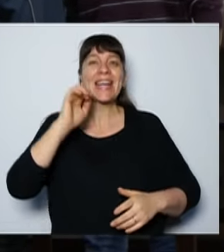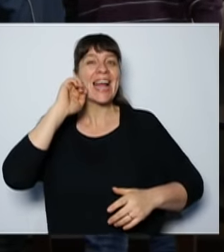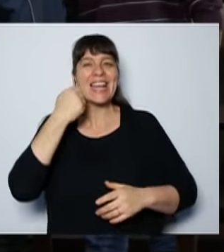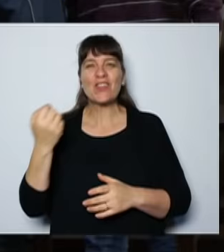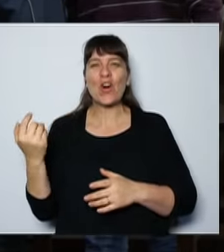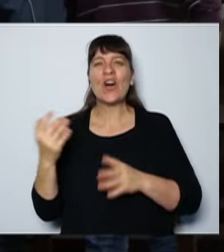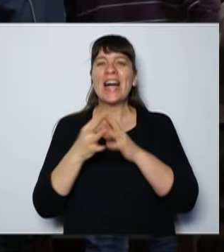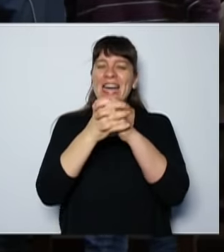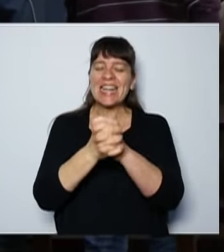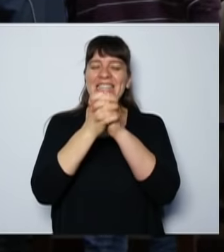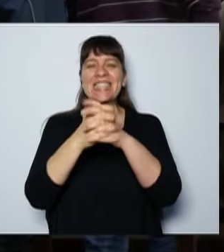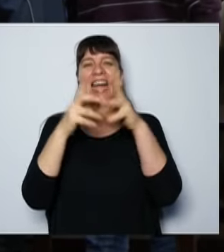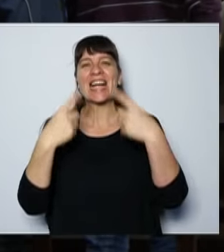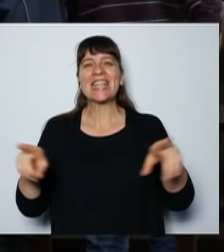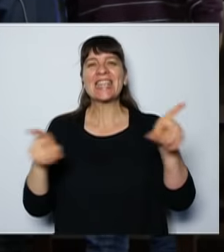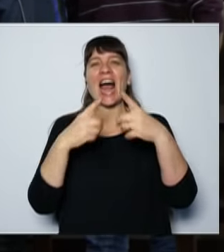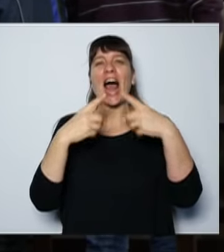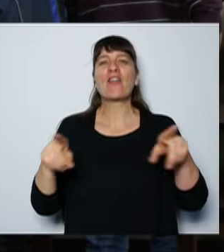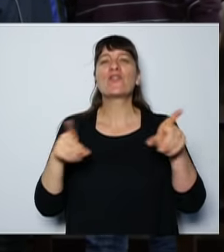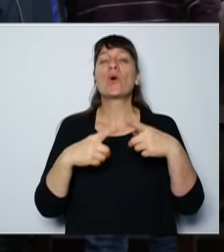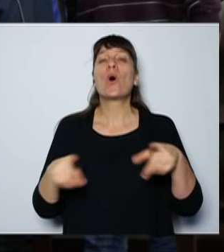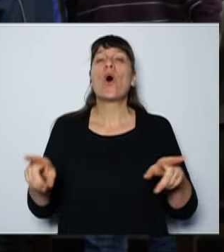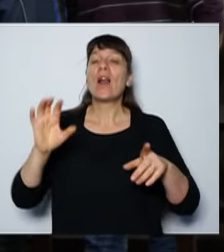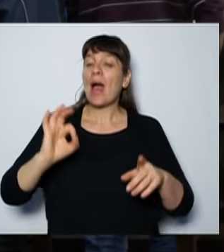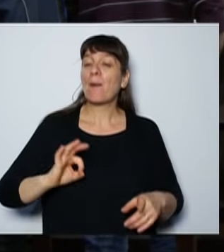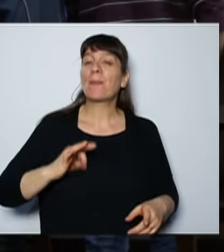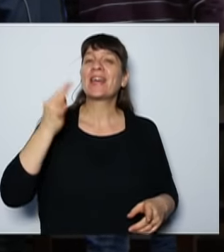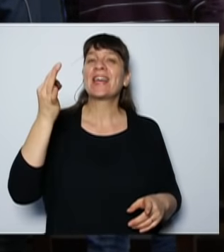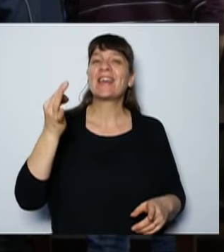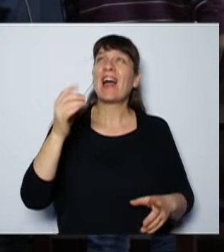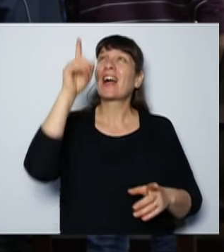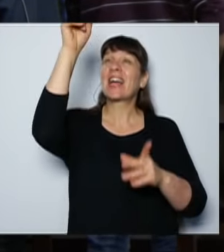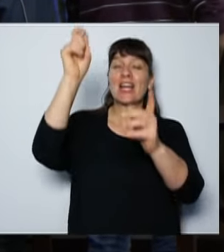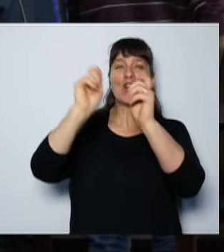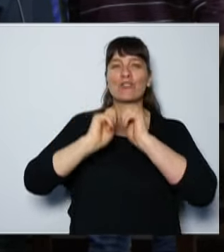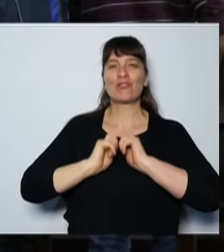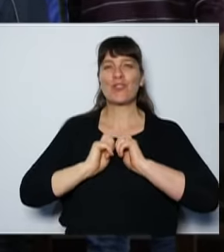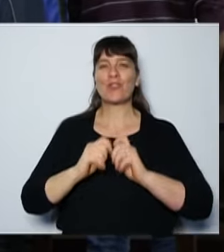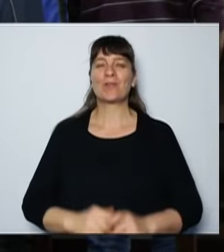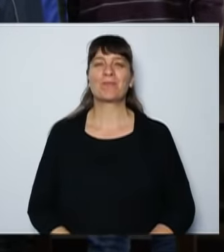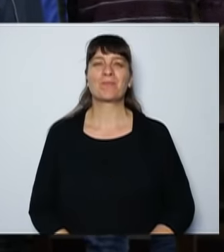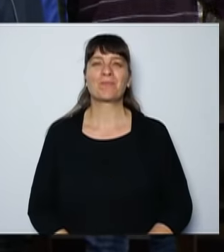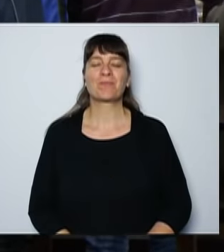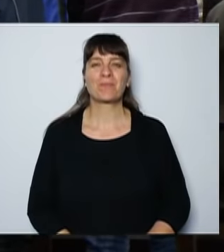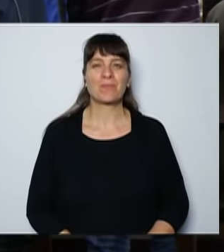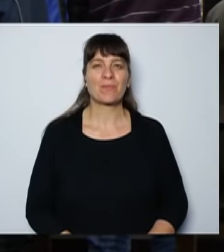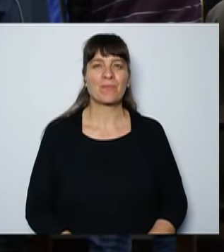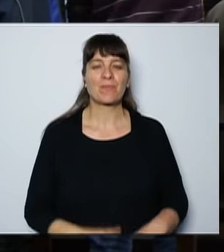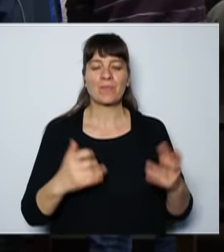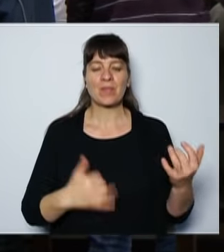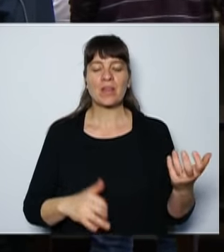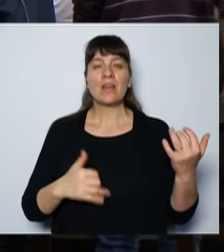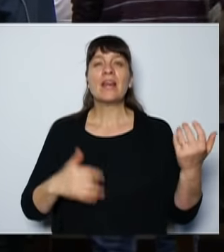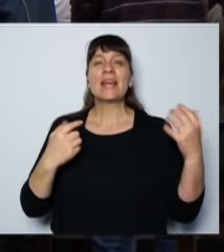Qué lindo es. Desde la Catedral Metropolitana de Buenos Aires compartimos la Santa Misa presidida